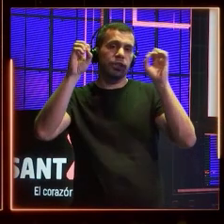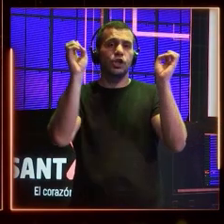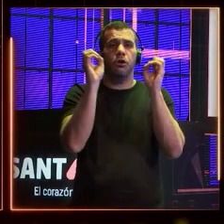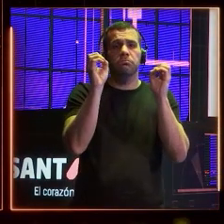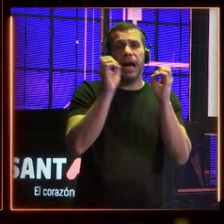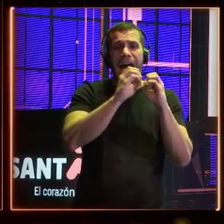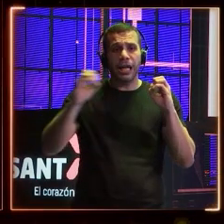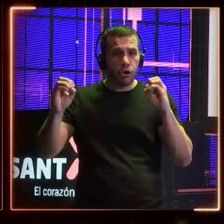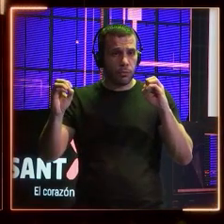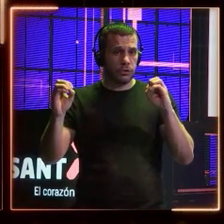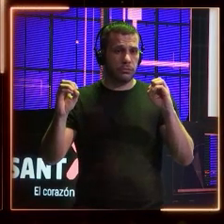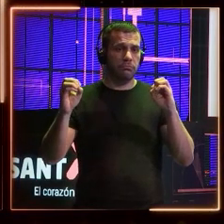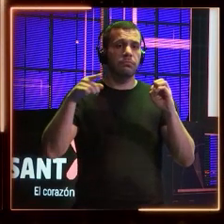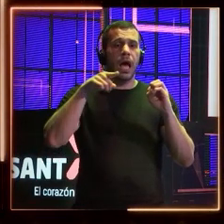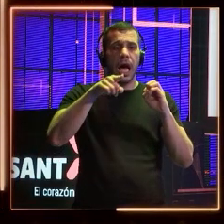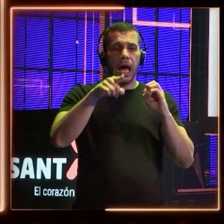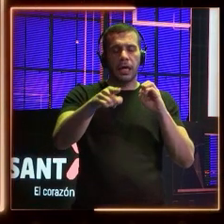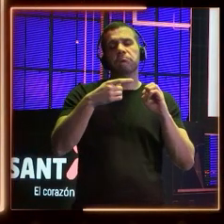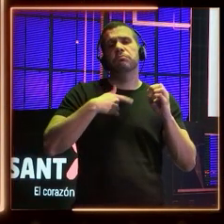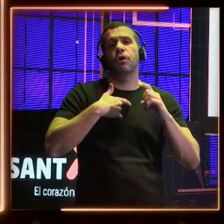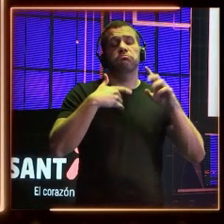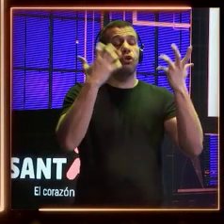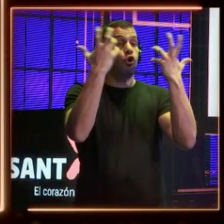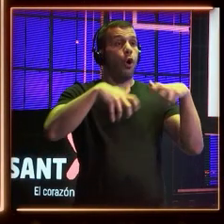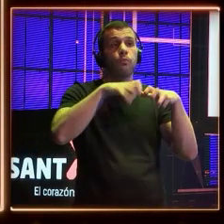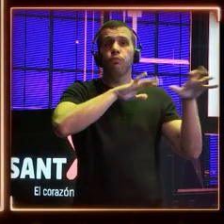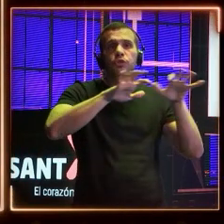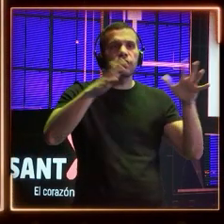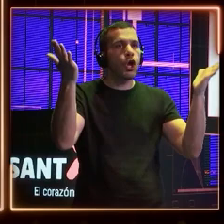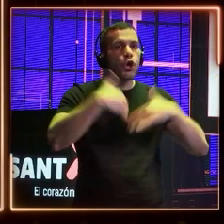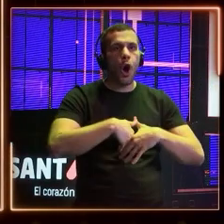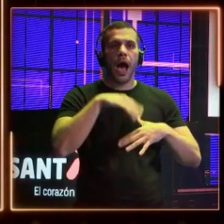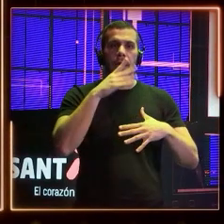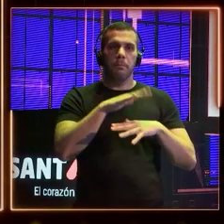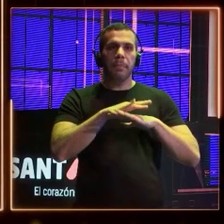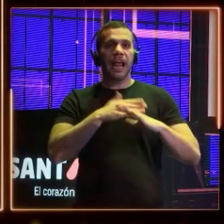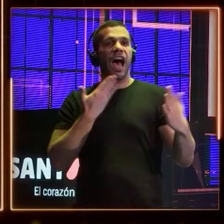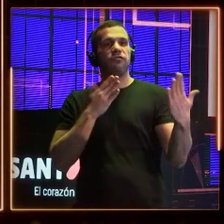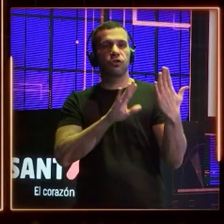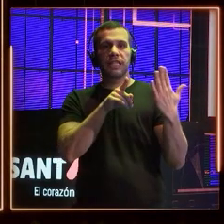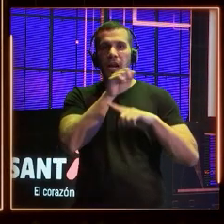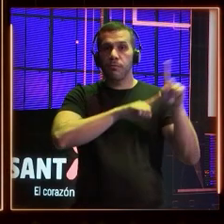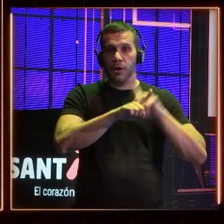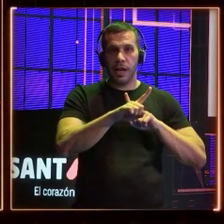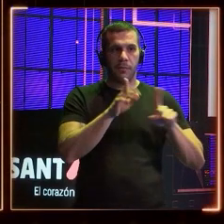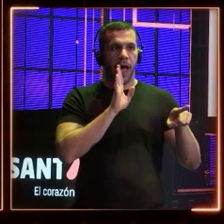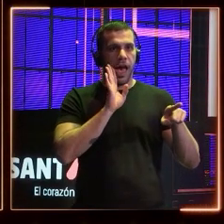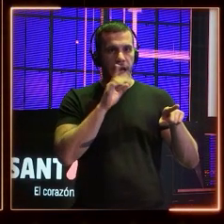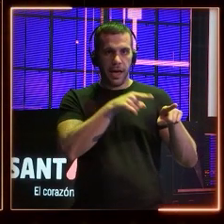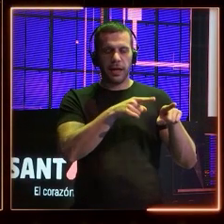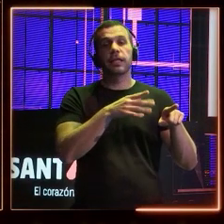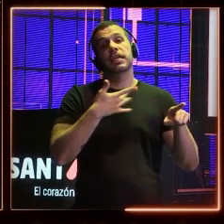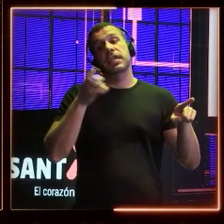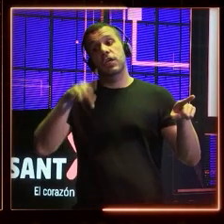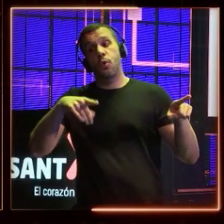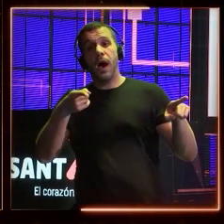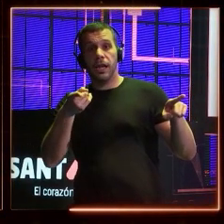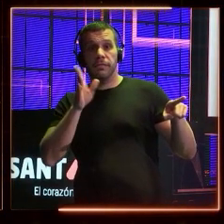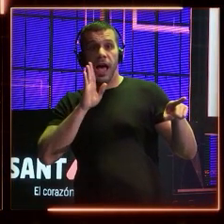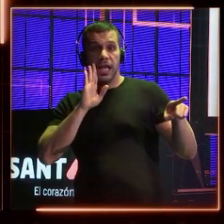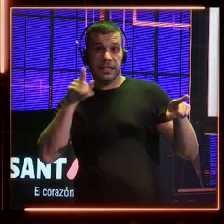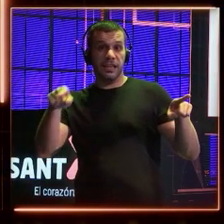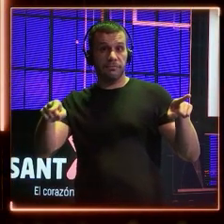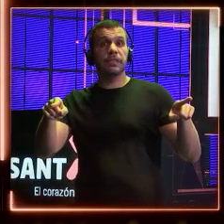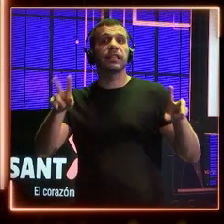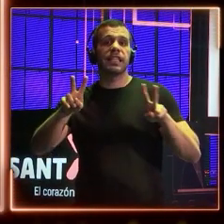computación de des un punto de vista de Fuerza bruta capaz de afrontar el problema de gou de la forma que se afrontaba el problema de la ajedrez y sin